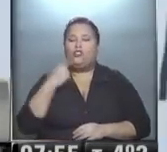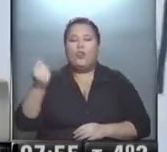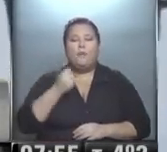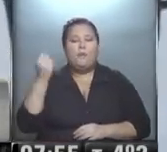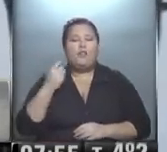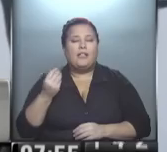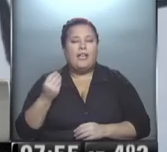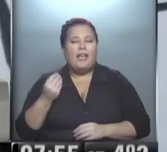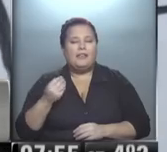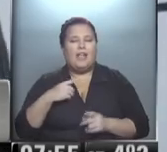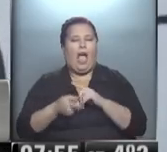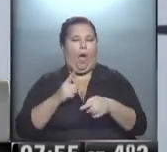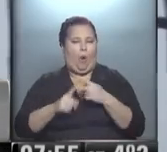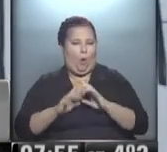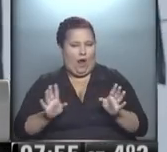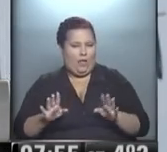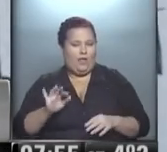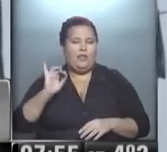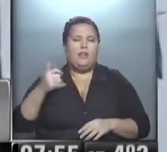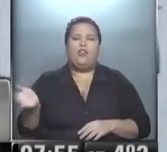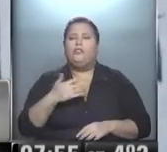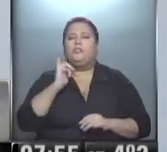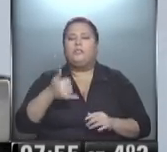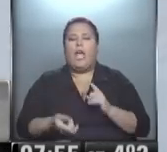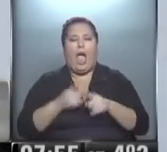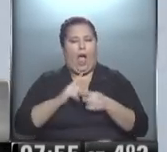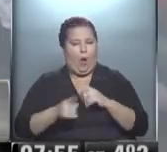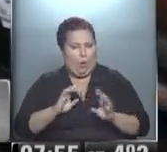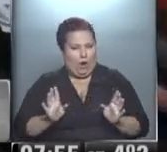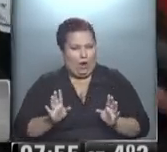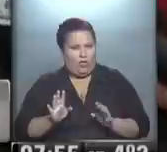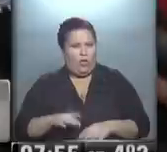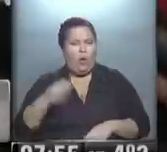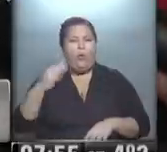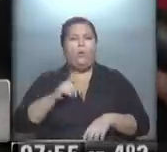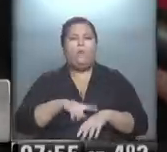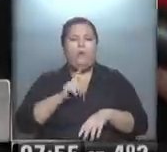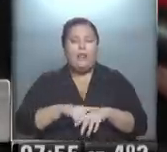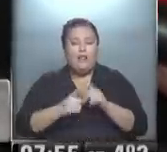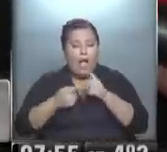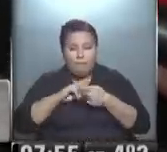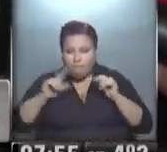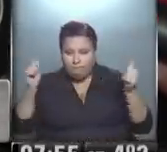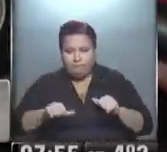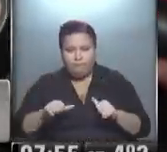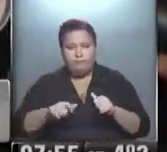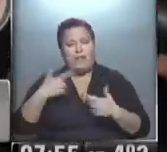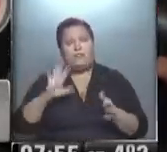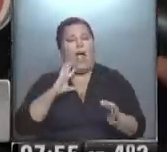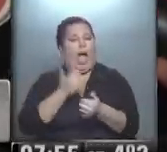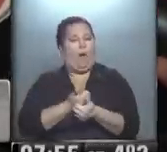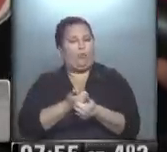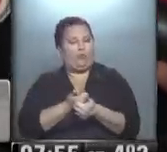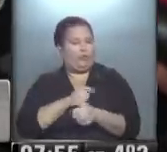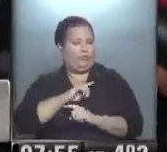vale es el consenso. Puede valer todo mientras haya consenso. En el momento en el que el consenso falla, se trata de un abuso y